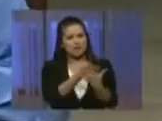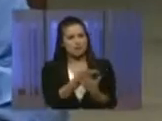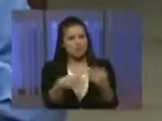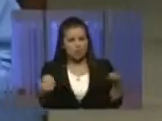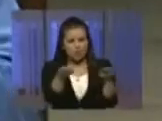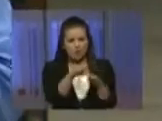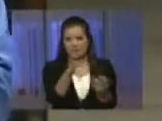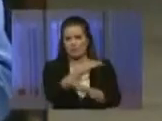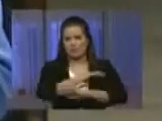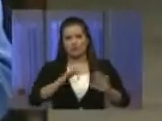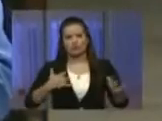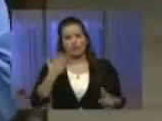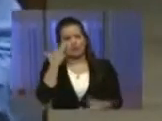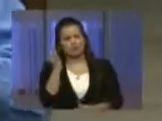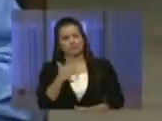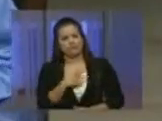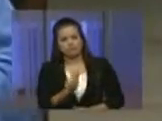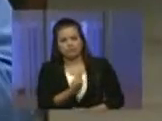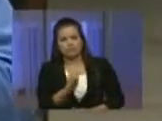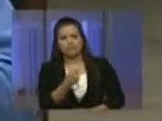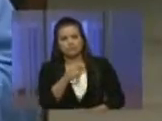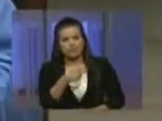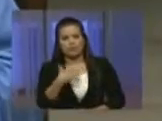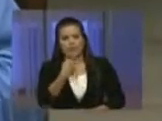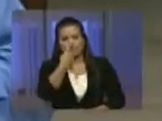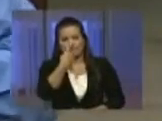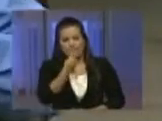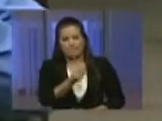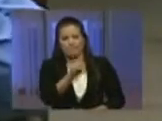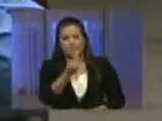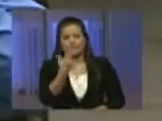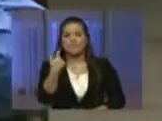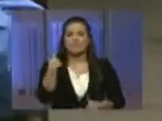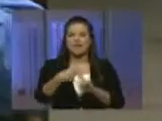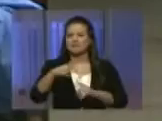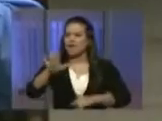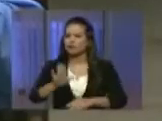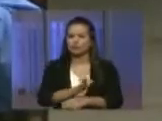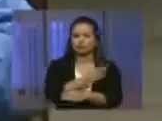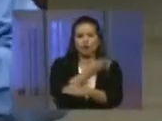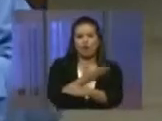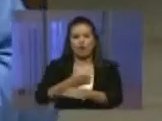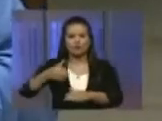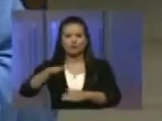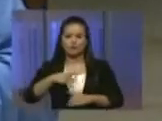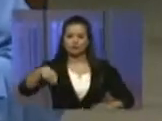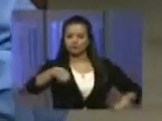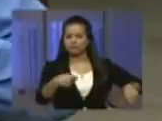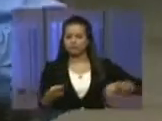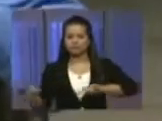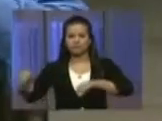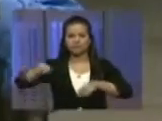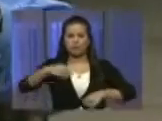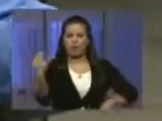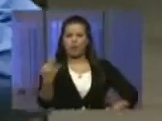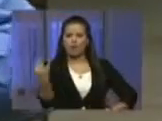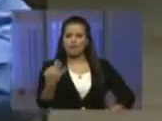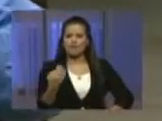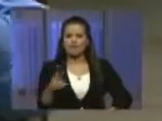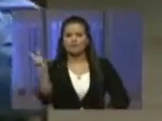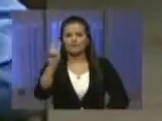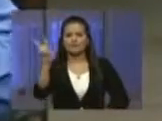a hacer mire empieza a florecer el cantar del Llano el bailar del Llano la música